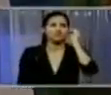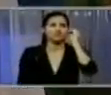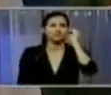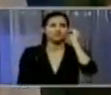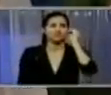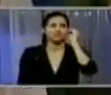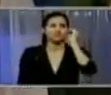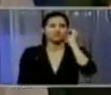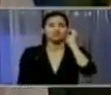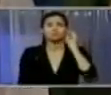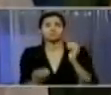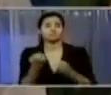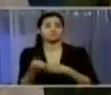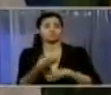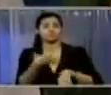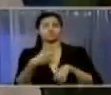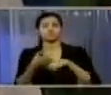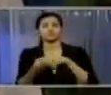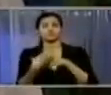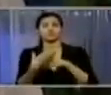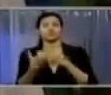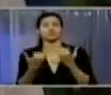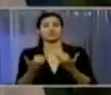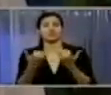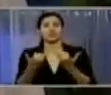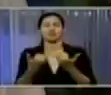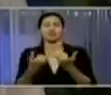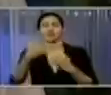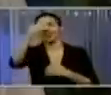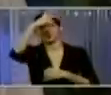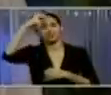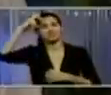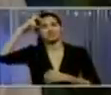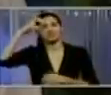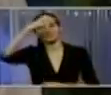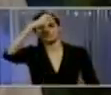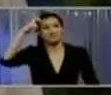Me está informando en vivo y directo la canciller Delcy Rodríguez.